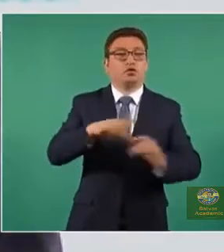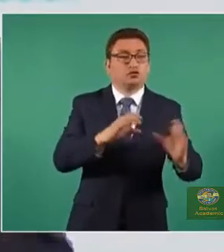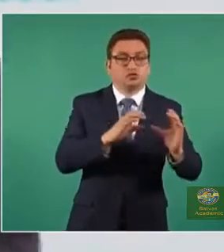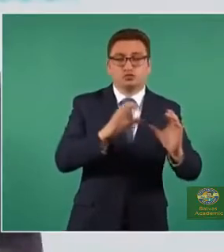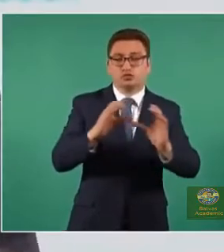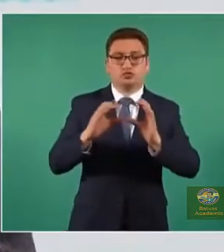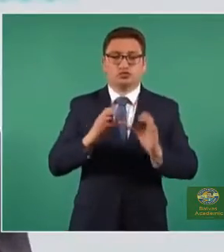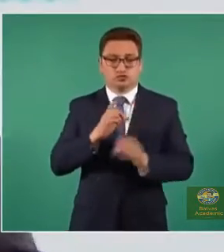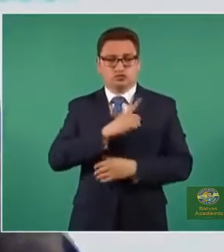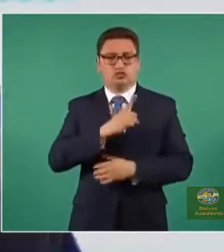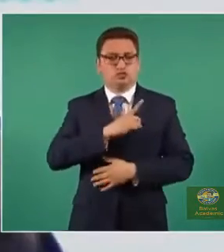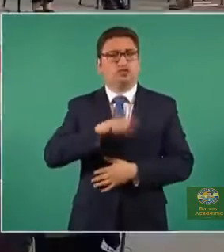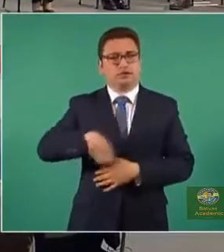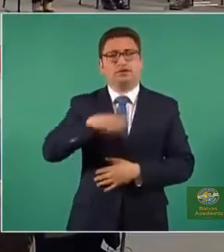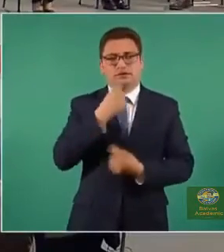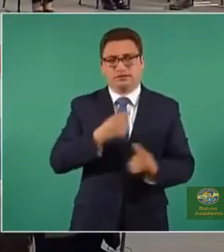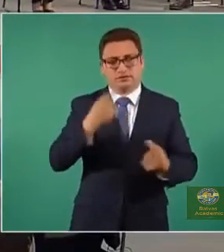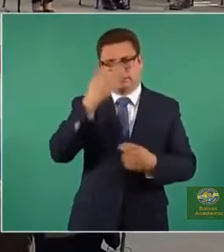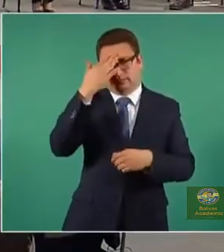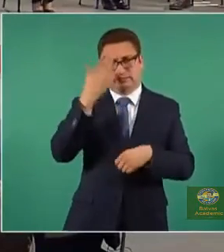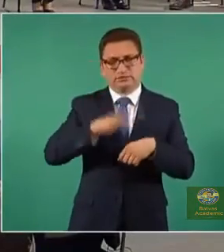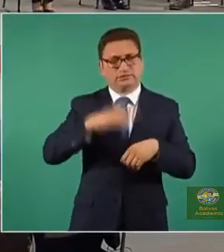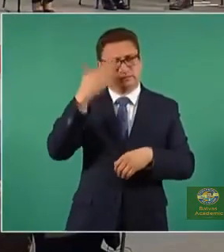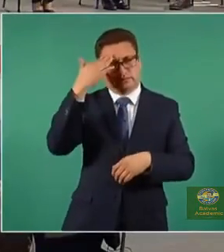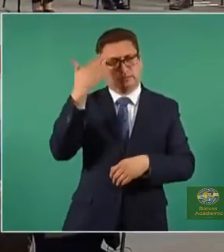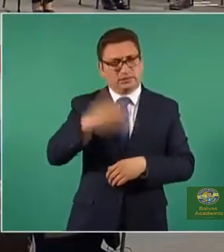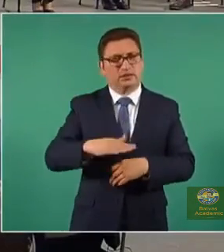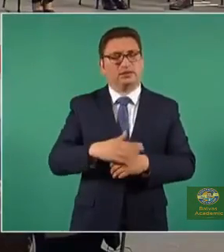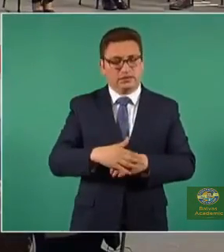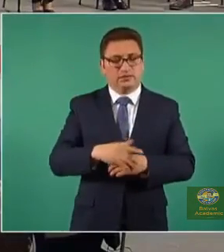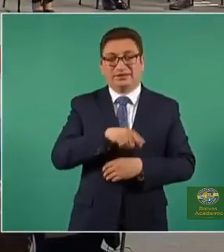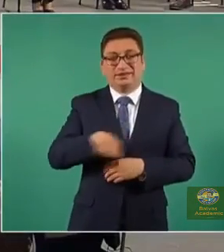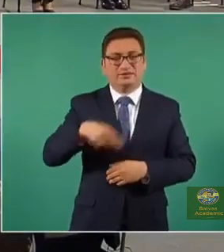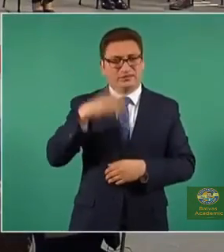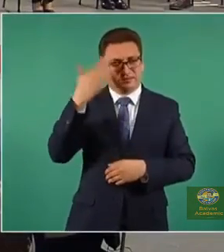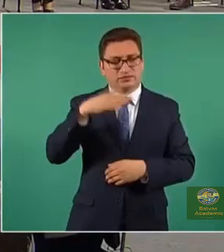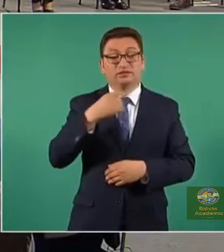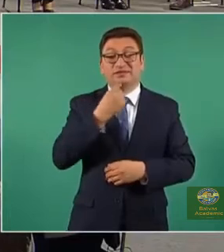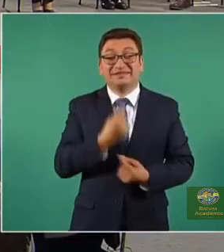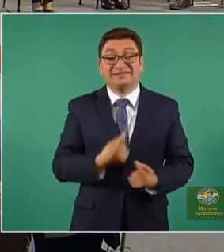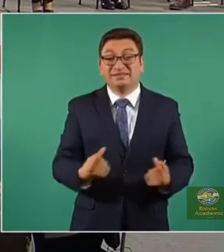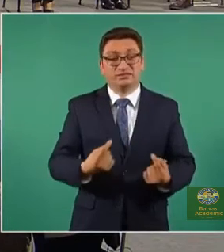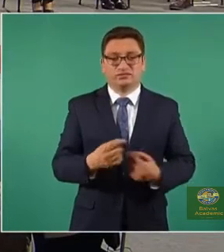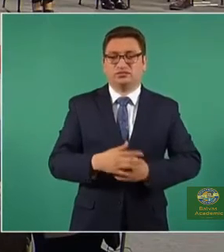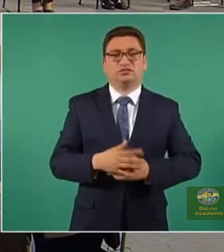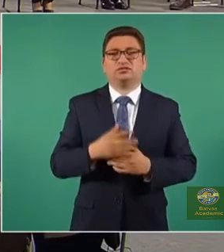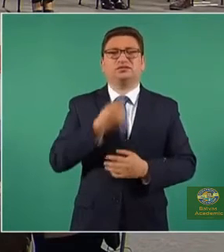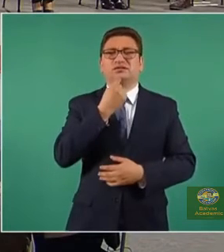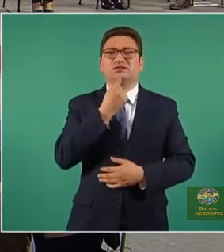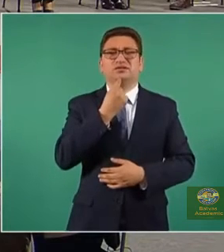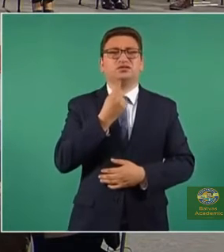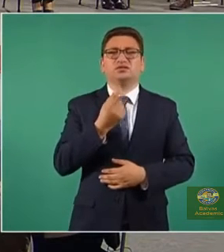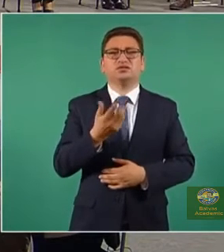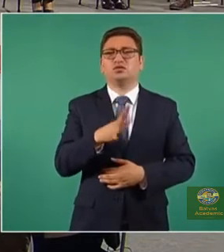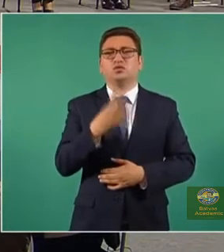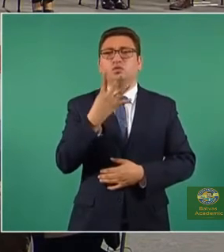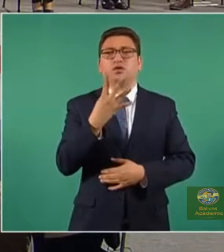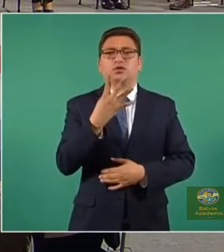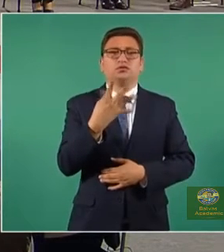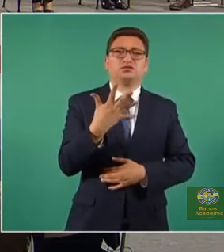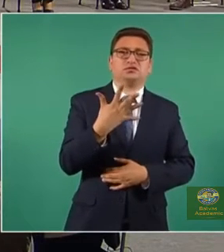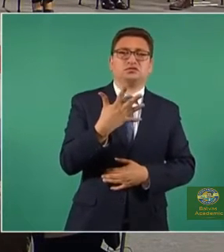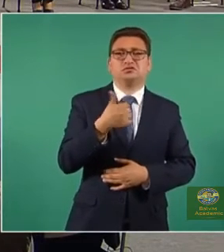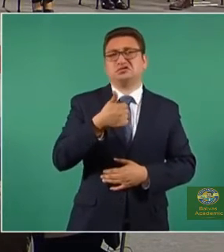autocuidado muy presentes en la visión de estos niños pequeños. Estamos hablando de niños de 4,